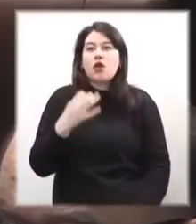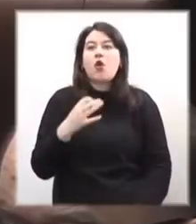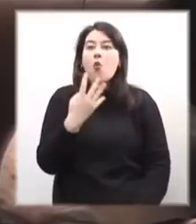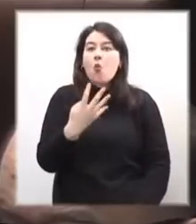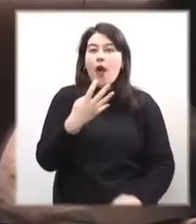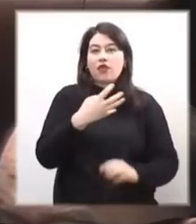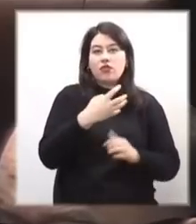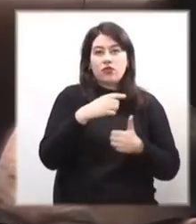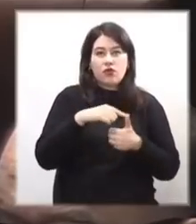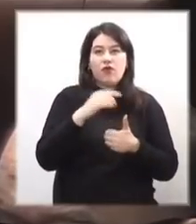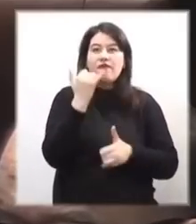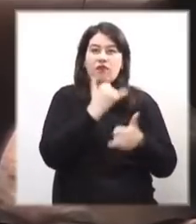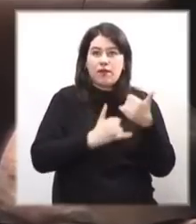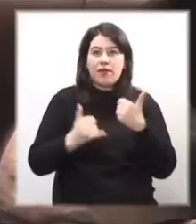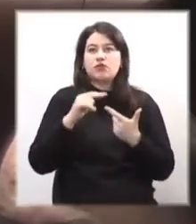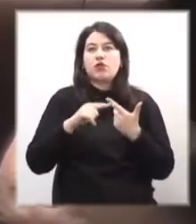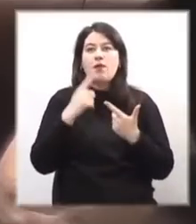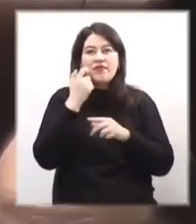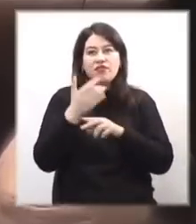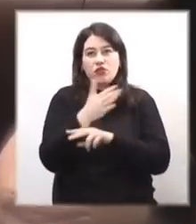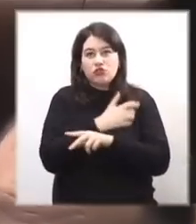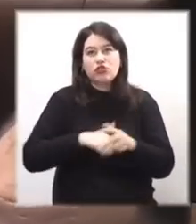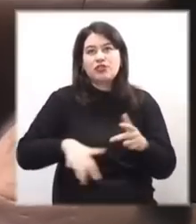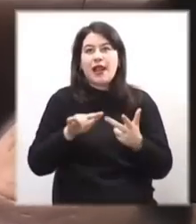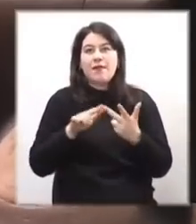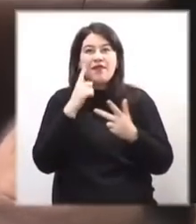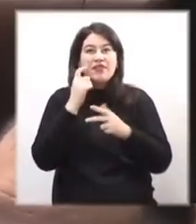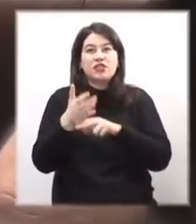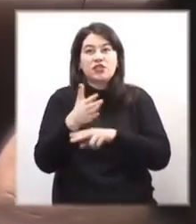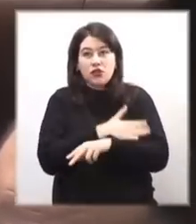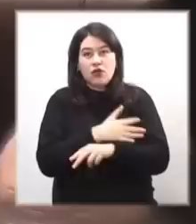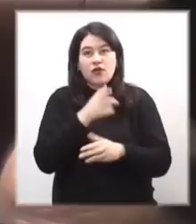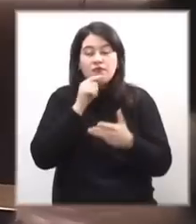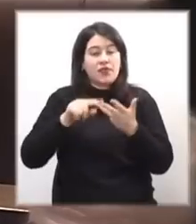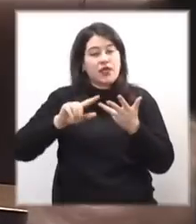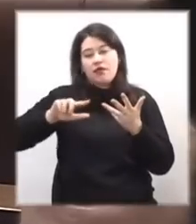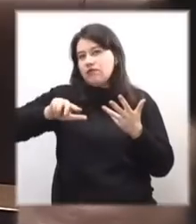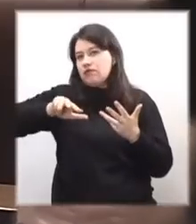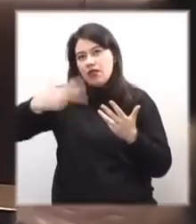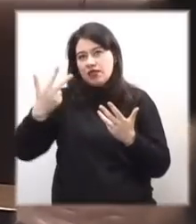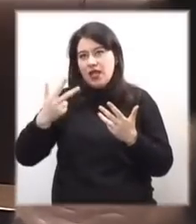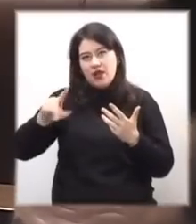4 grandes ejes: sistemas de información, prevención social, prevención policial y prevención terciaria.